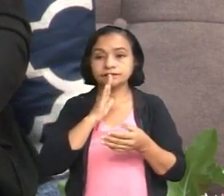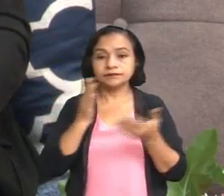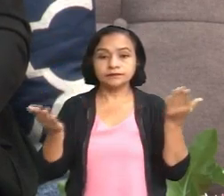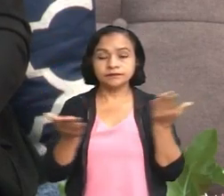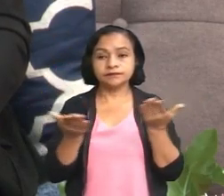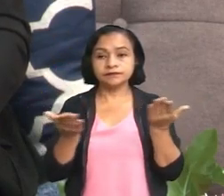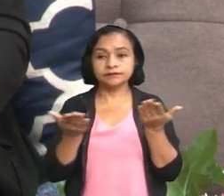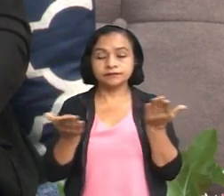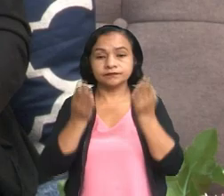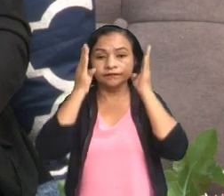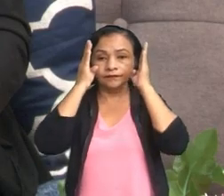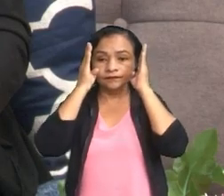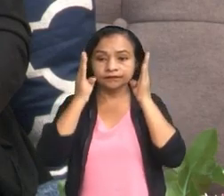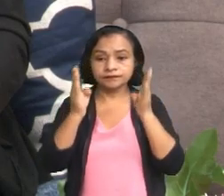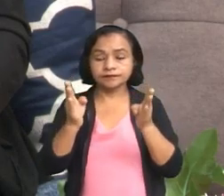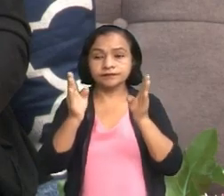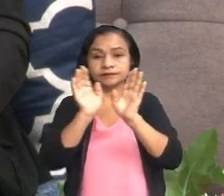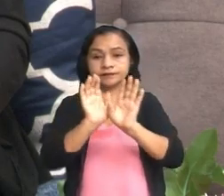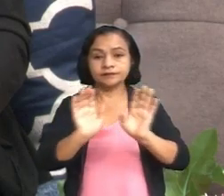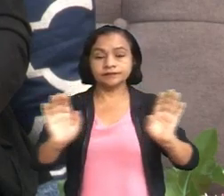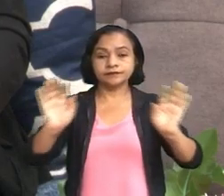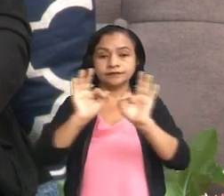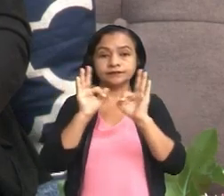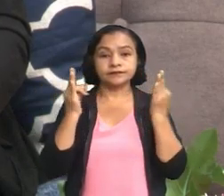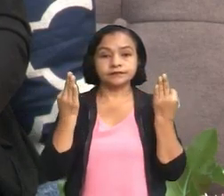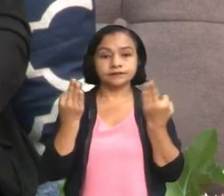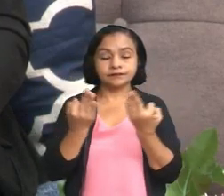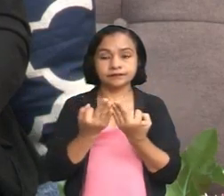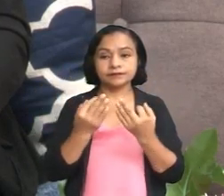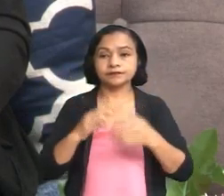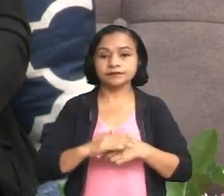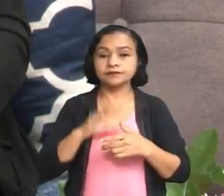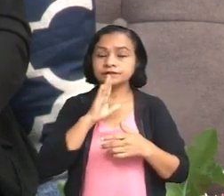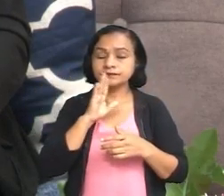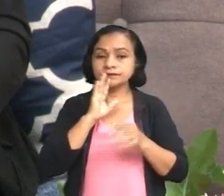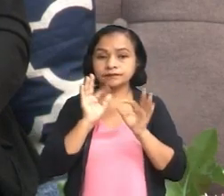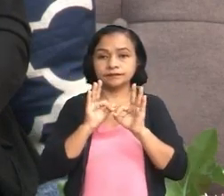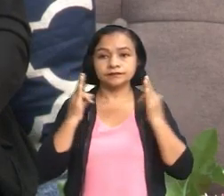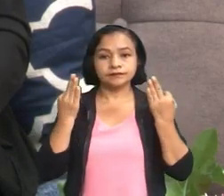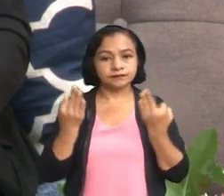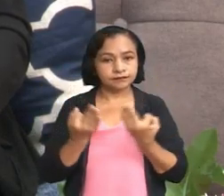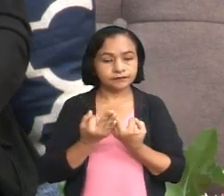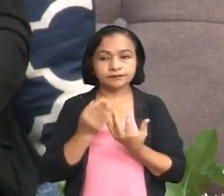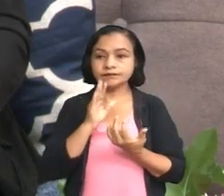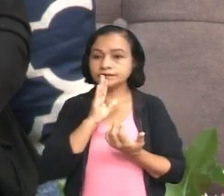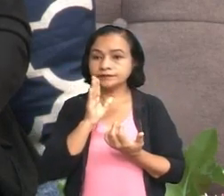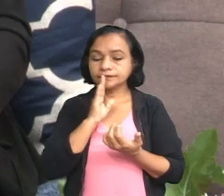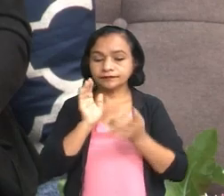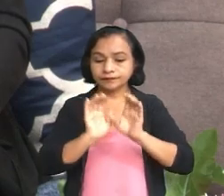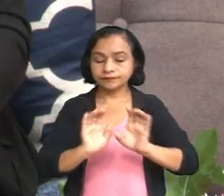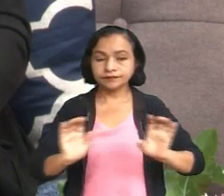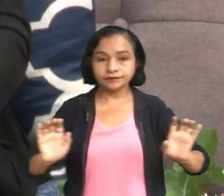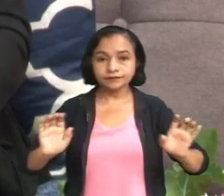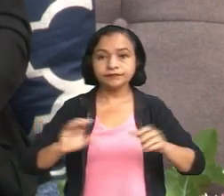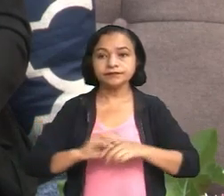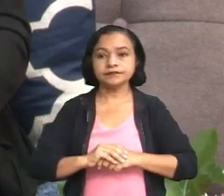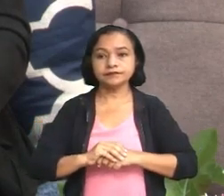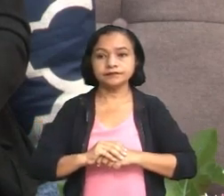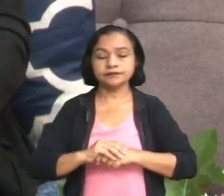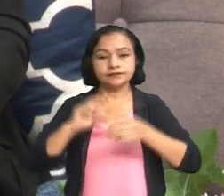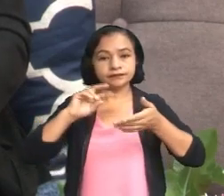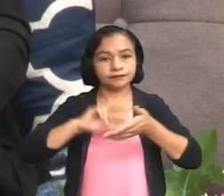a la atención de la niñez y la familia, porque cuando hablamos de familia también estamos hablando de la niñez, y en